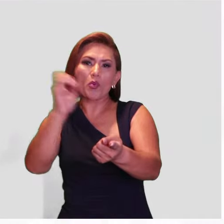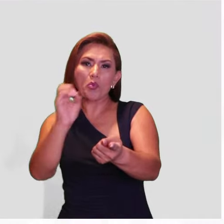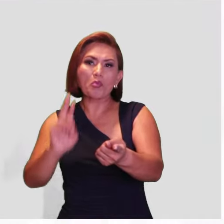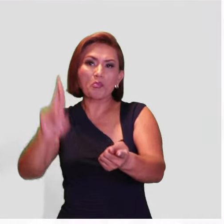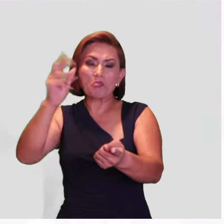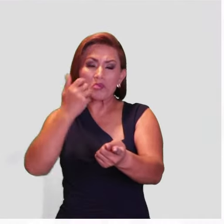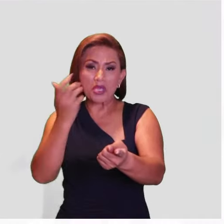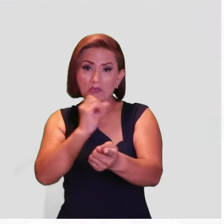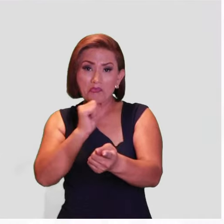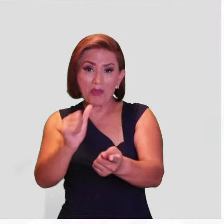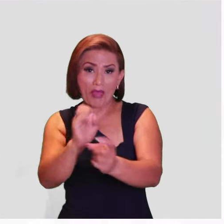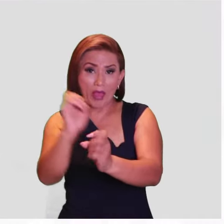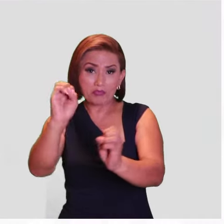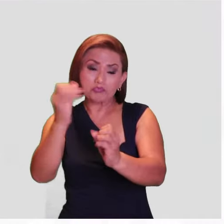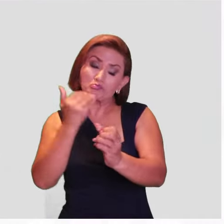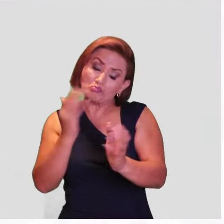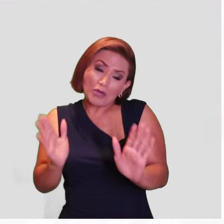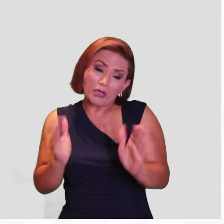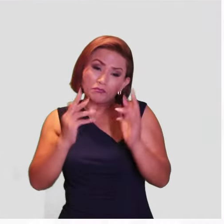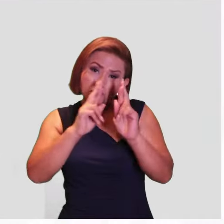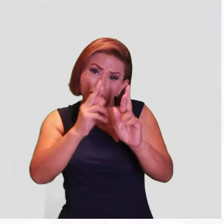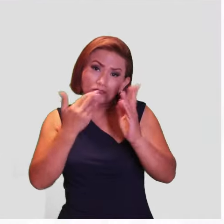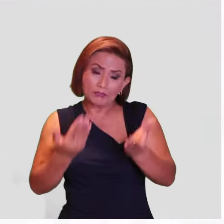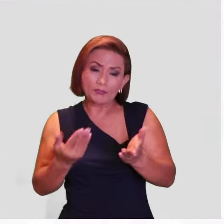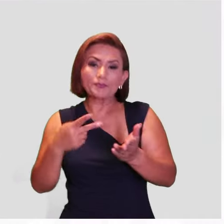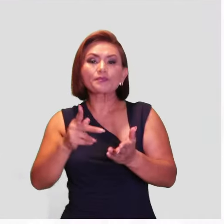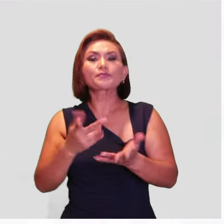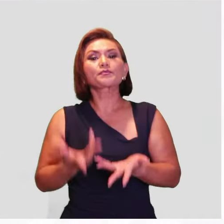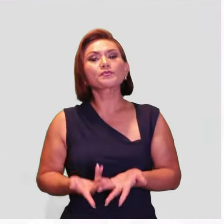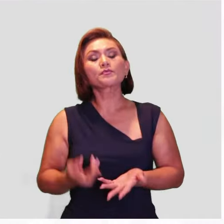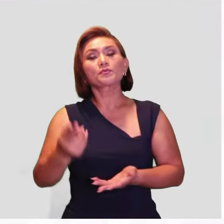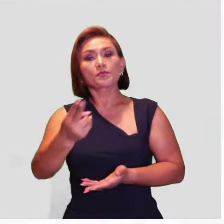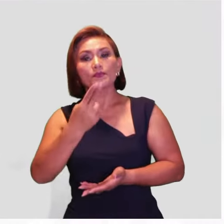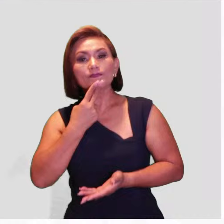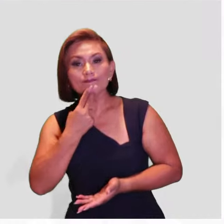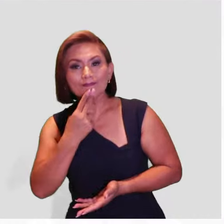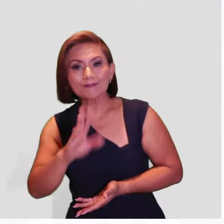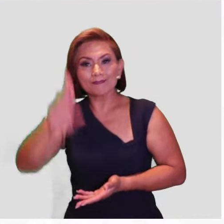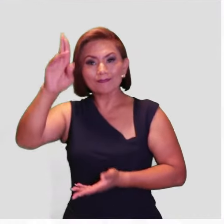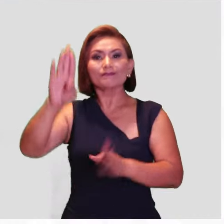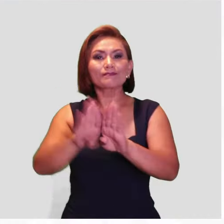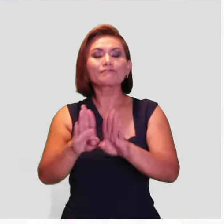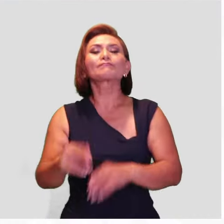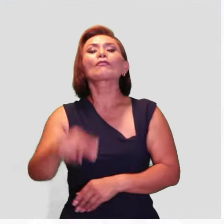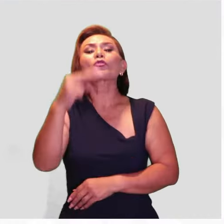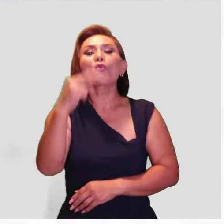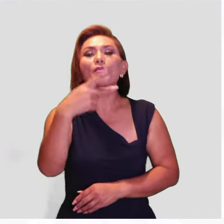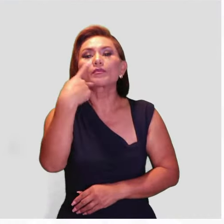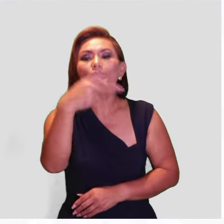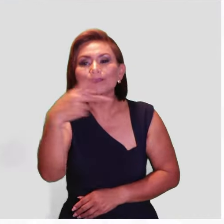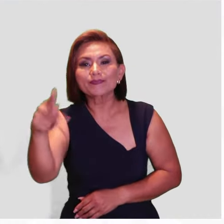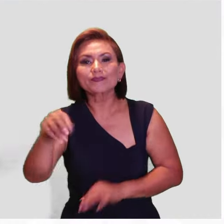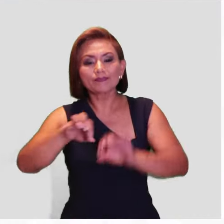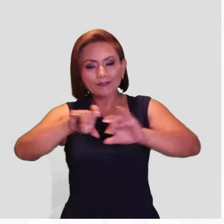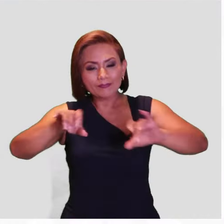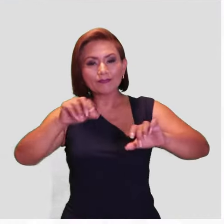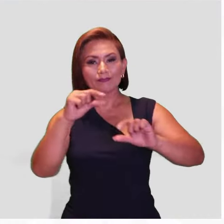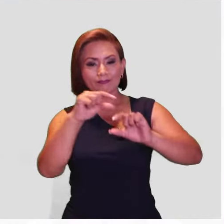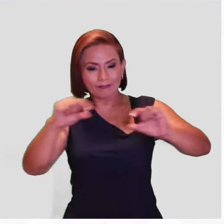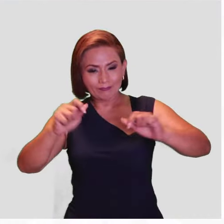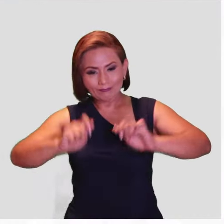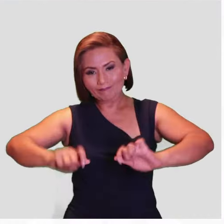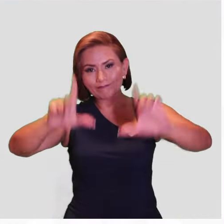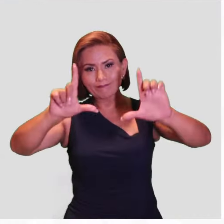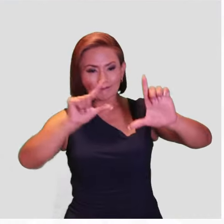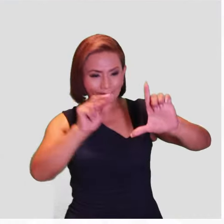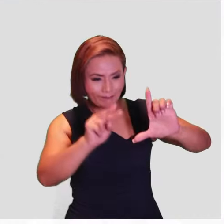de la voz. Y reiterarles que la forma de hacer uso de la voz es escribiendo su nombre para que de esta manera nosotros